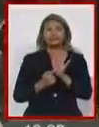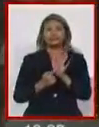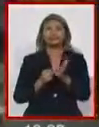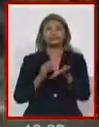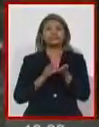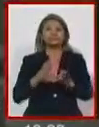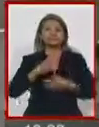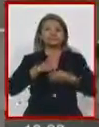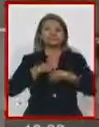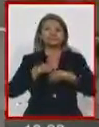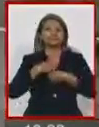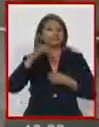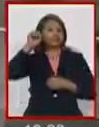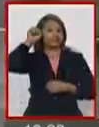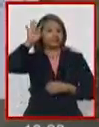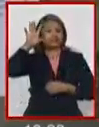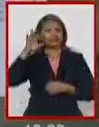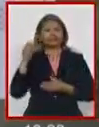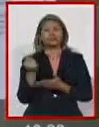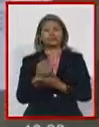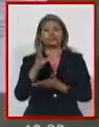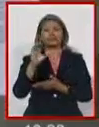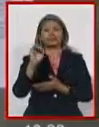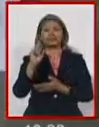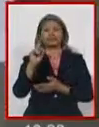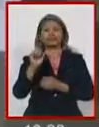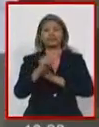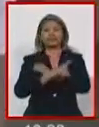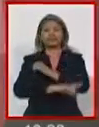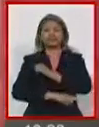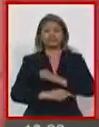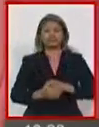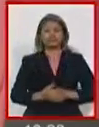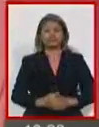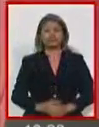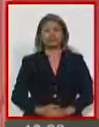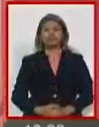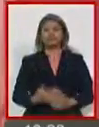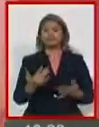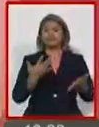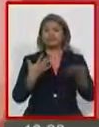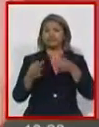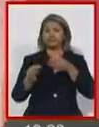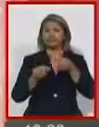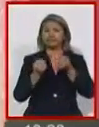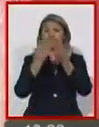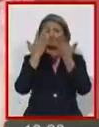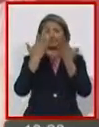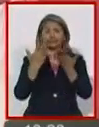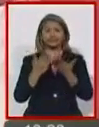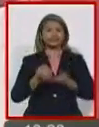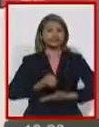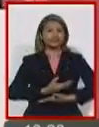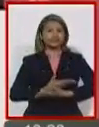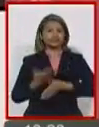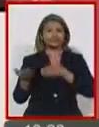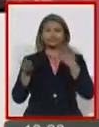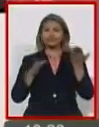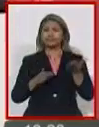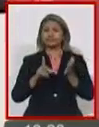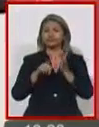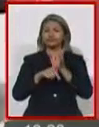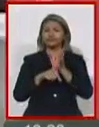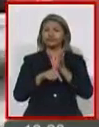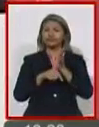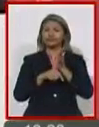la inconformidad del tarijeño con el nuevo Código Penal. Ahora hablamos de un triste hecho: un bebé falleció